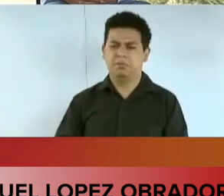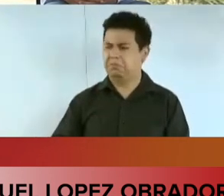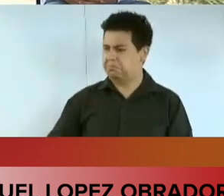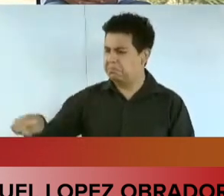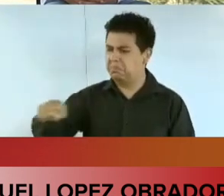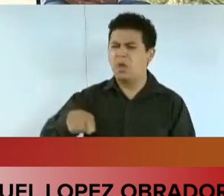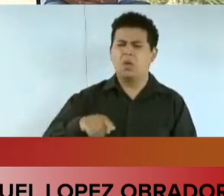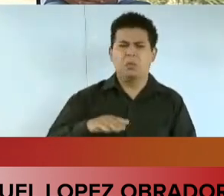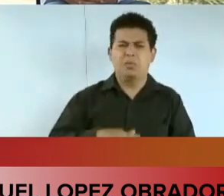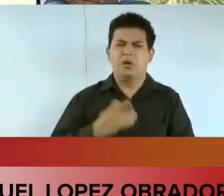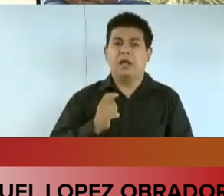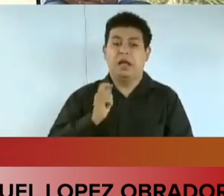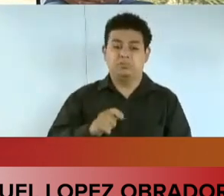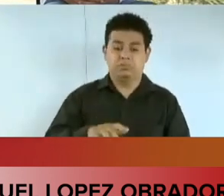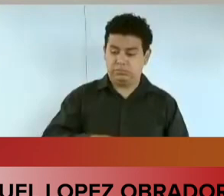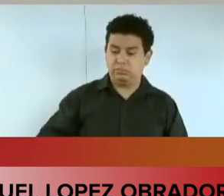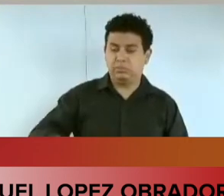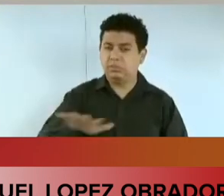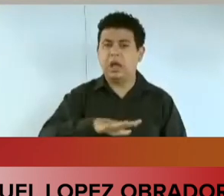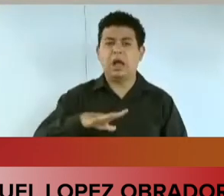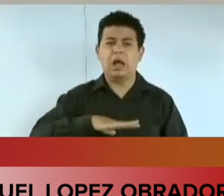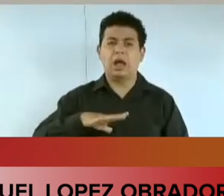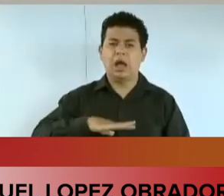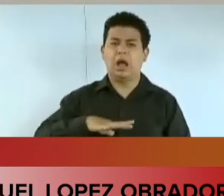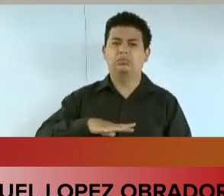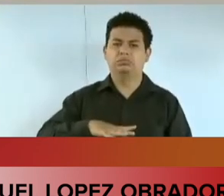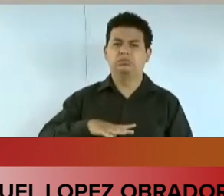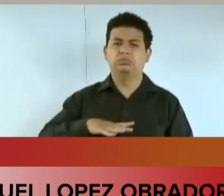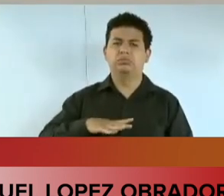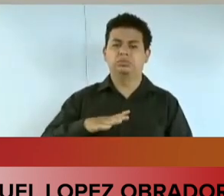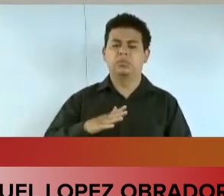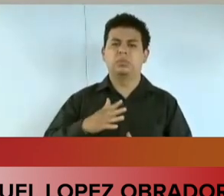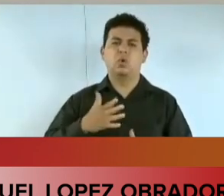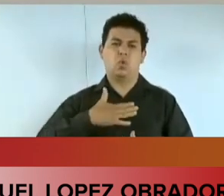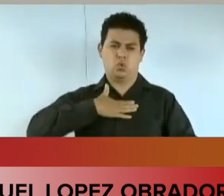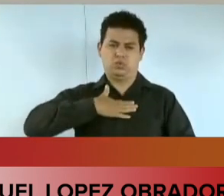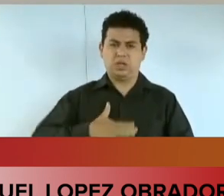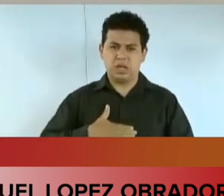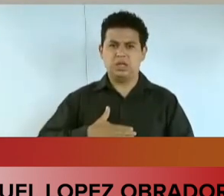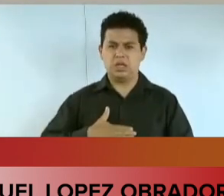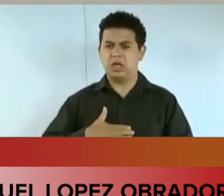un gobierno democrático, auténtico,